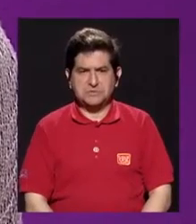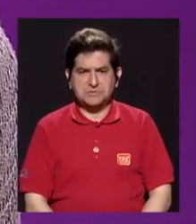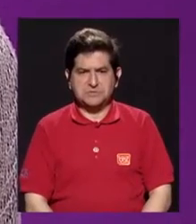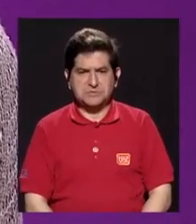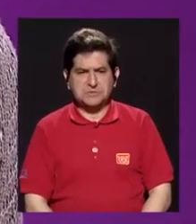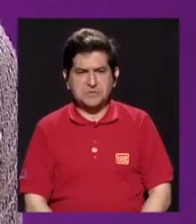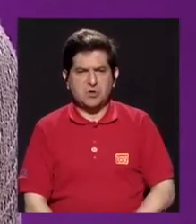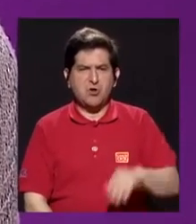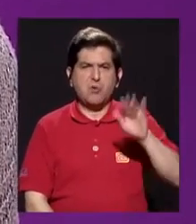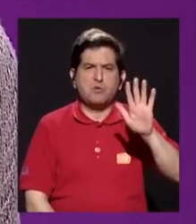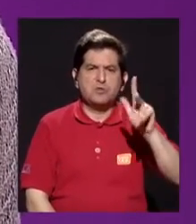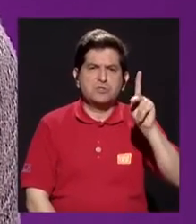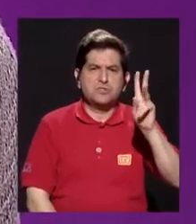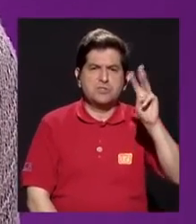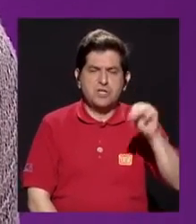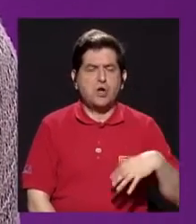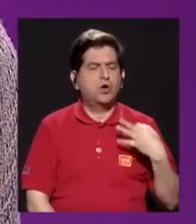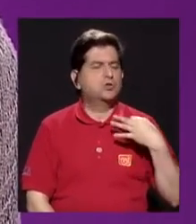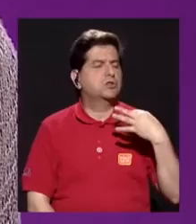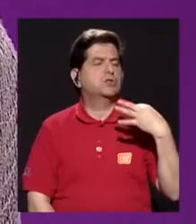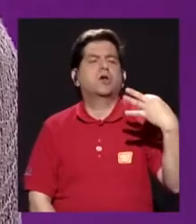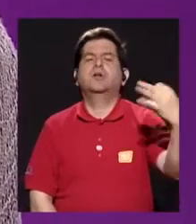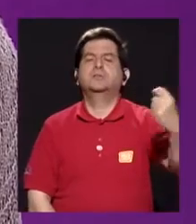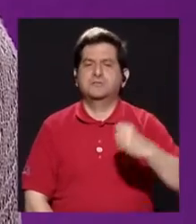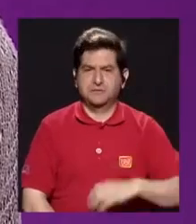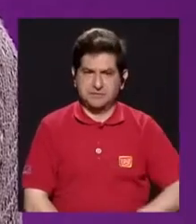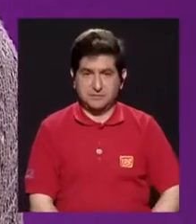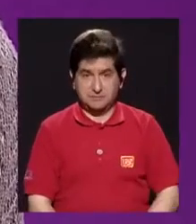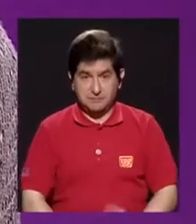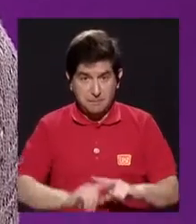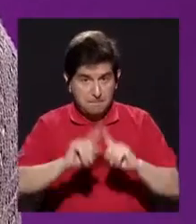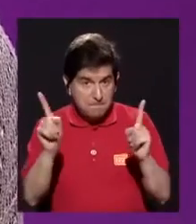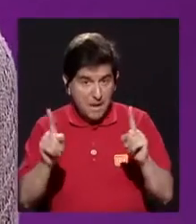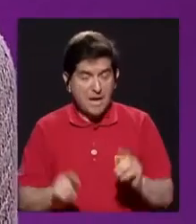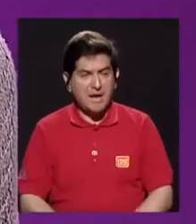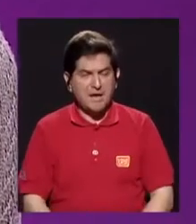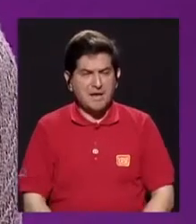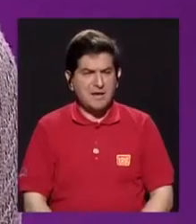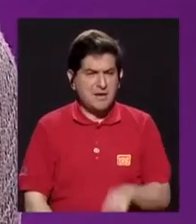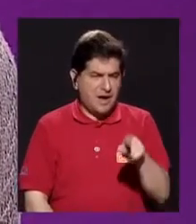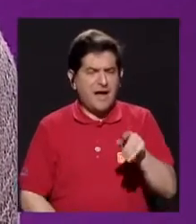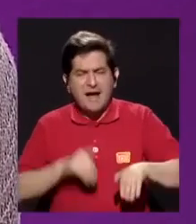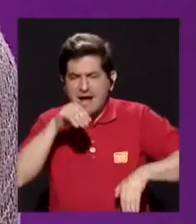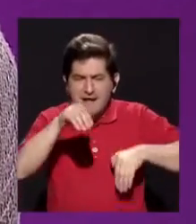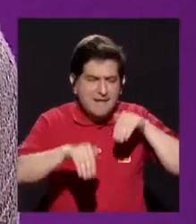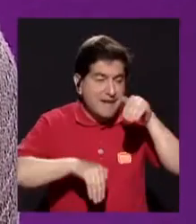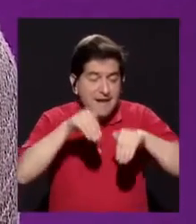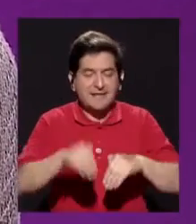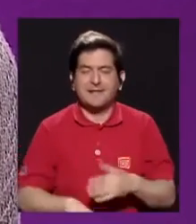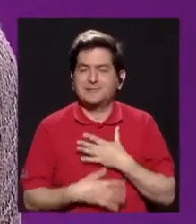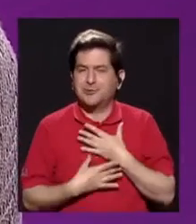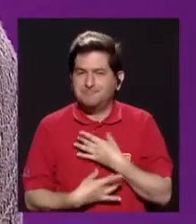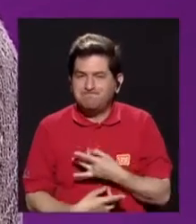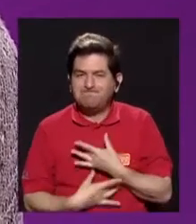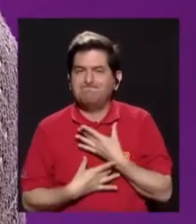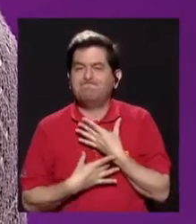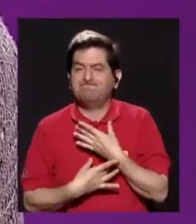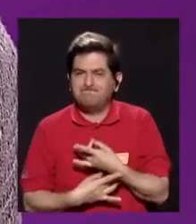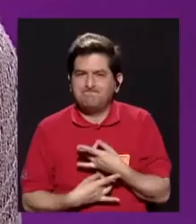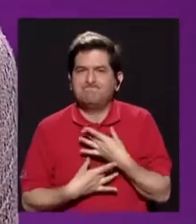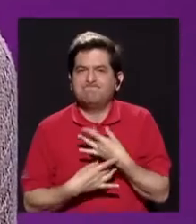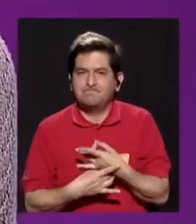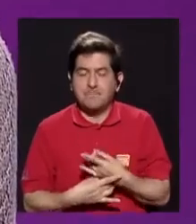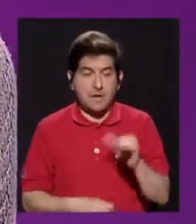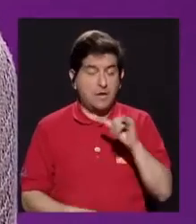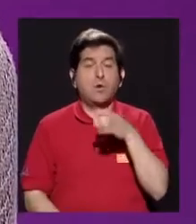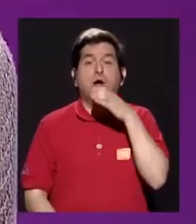como unos 5 kilómetros hacíamos todos los días. Pero siempre la inquietud de la natación siempre la tenía. Y también